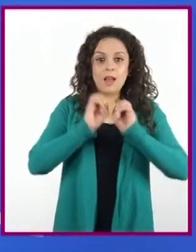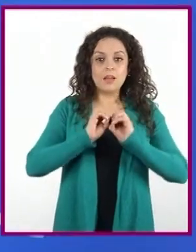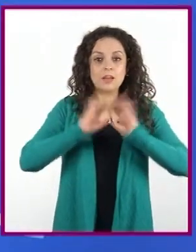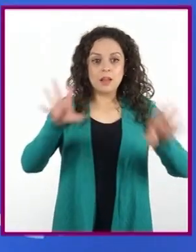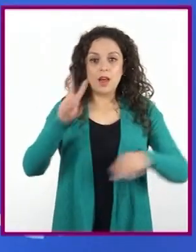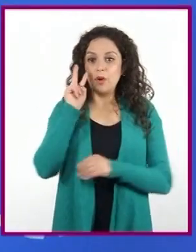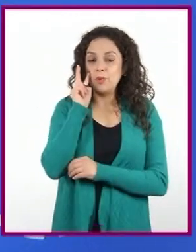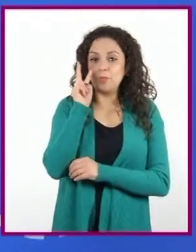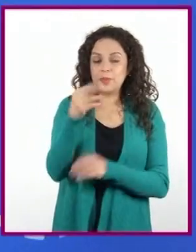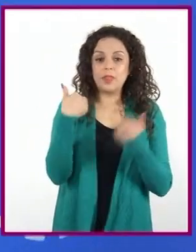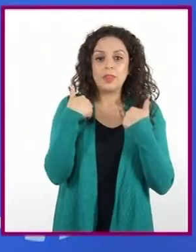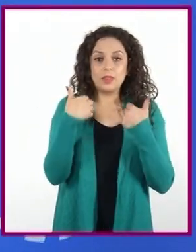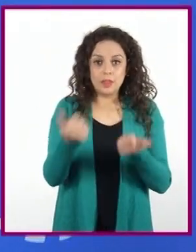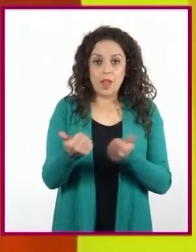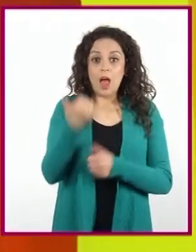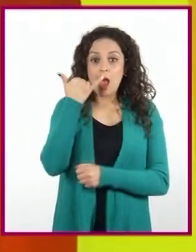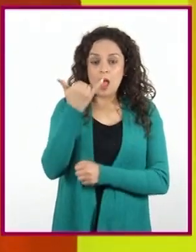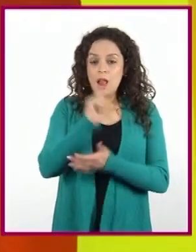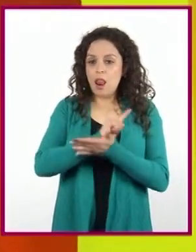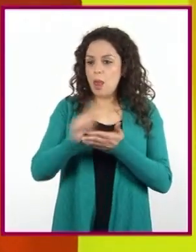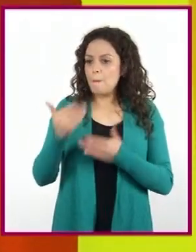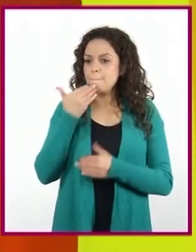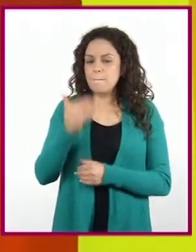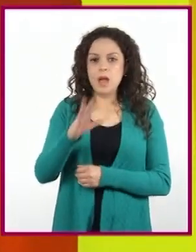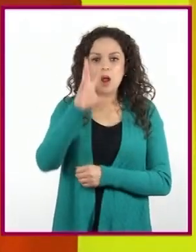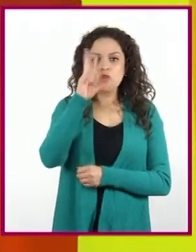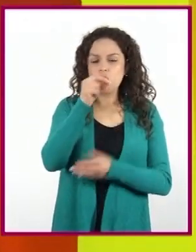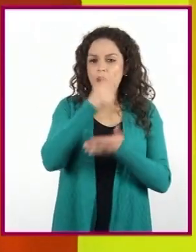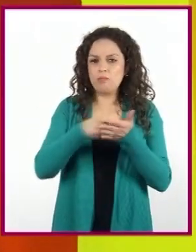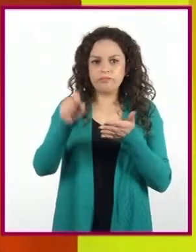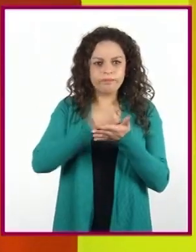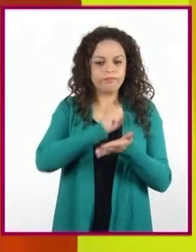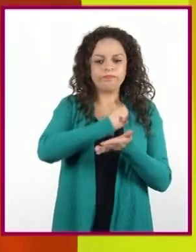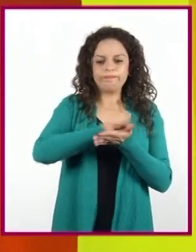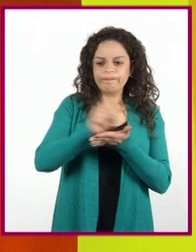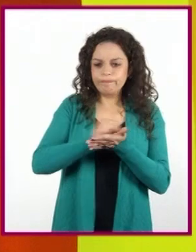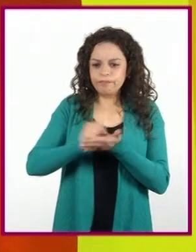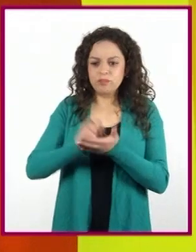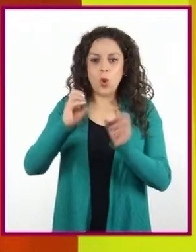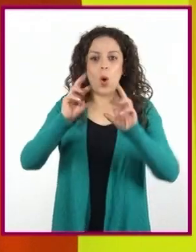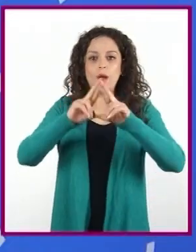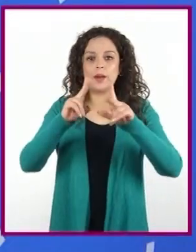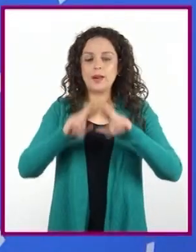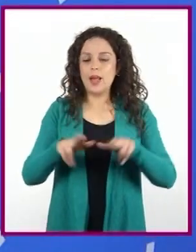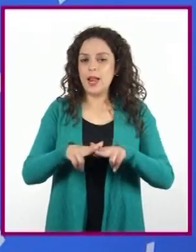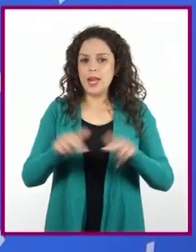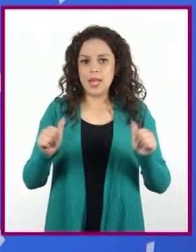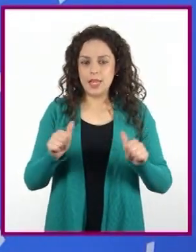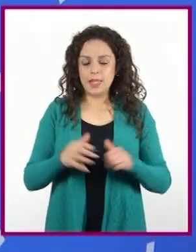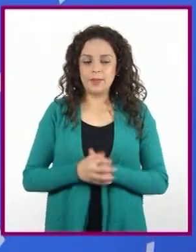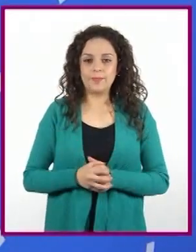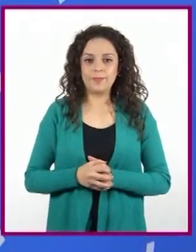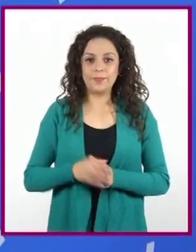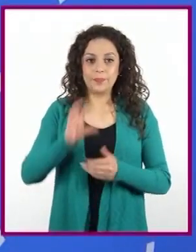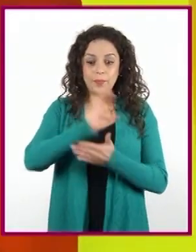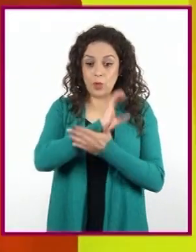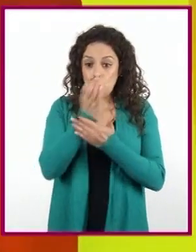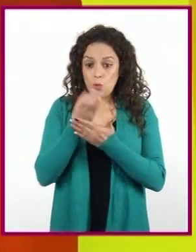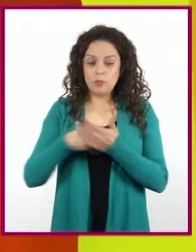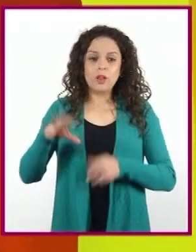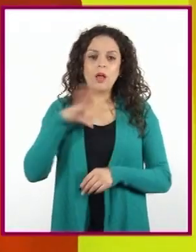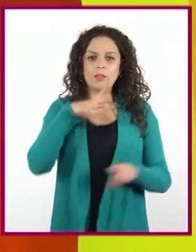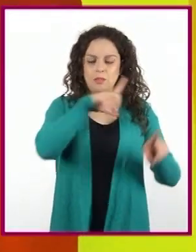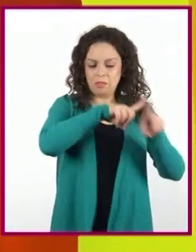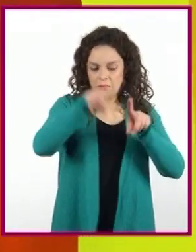legible y en buen estado, sin ninguna tachadura o enmendadura. Los contratos son diferentes